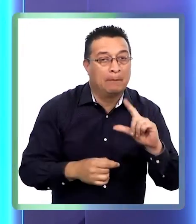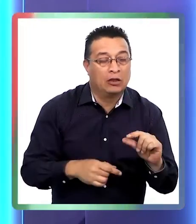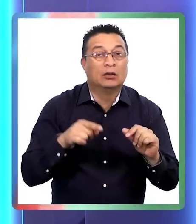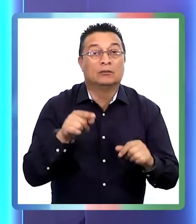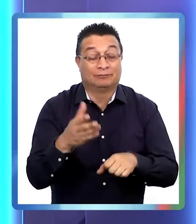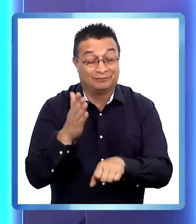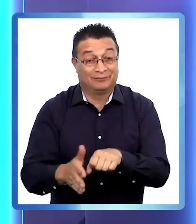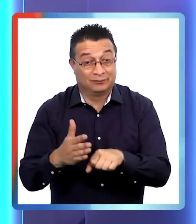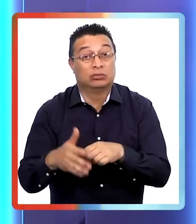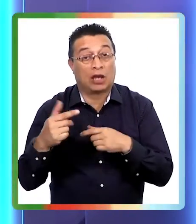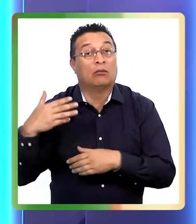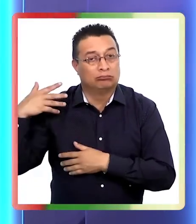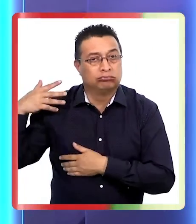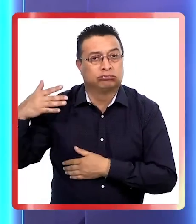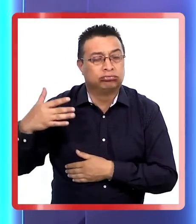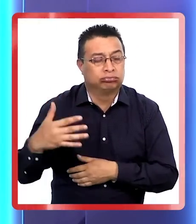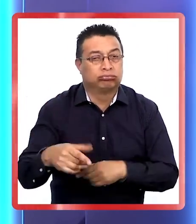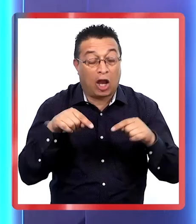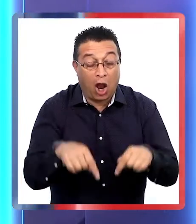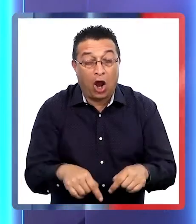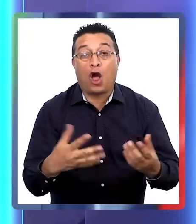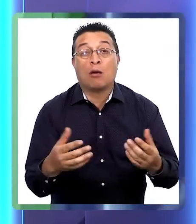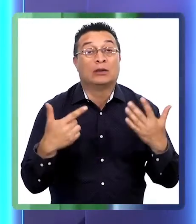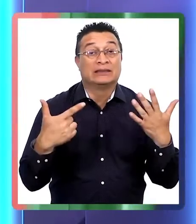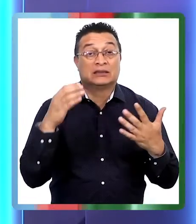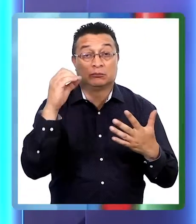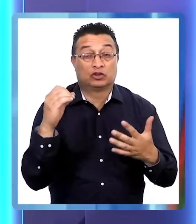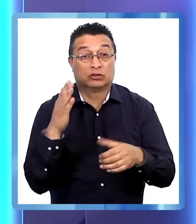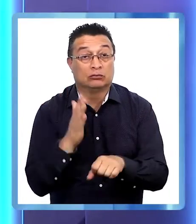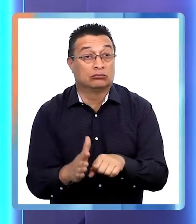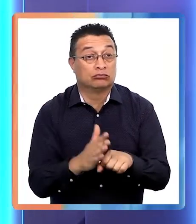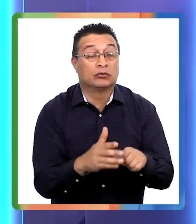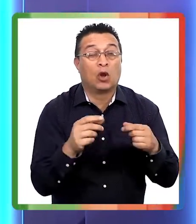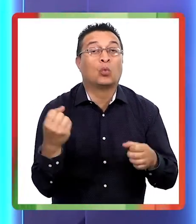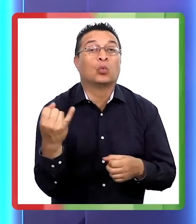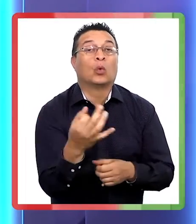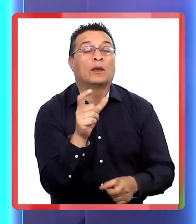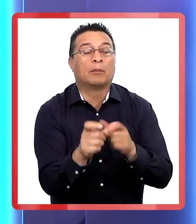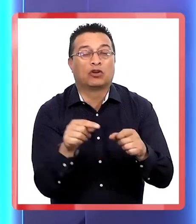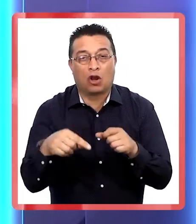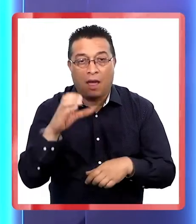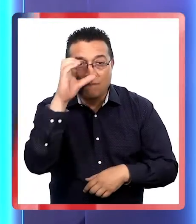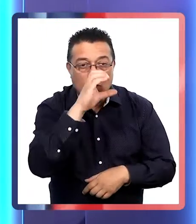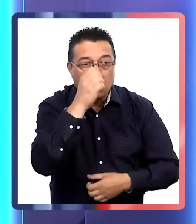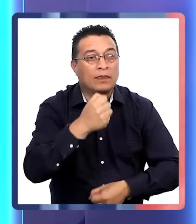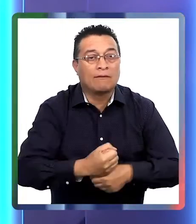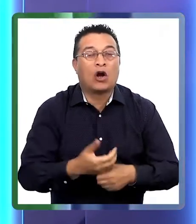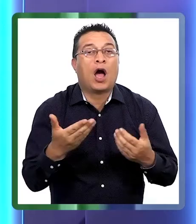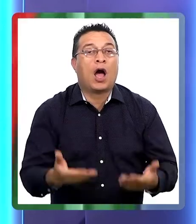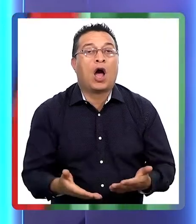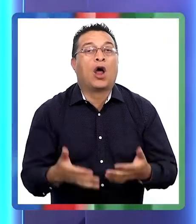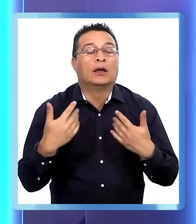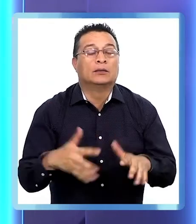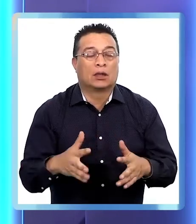Este carrito del desempleo que venimos arrastrando, ¿ya hacia dónde nos tiene hoy? Sobre el 7% de desempleo, ¿cuántas personas están hoy día en busca de un trabajo?